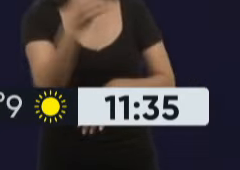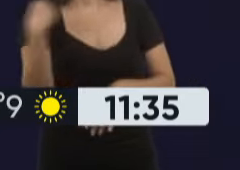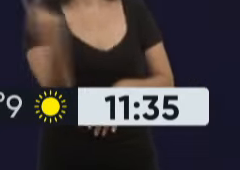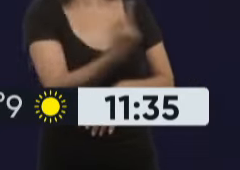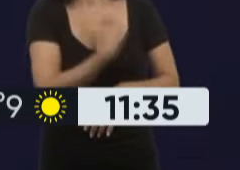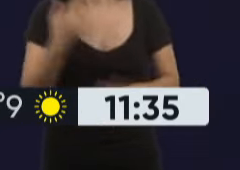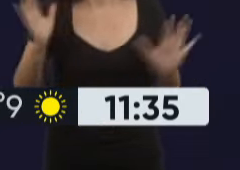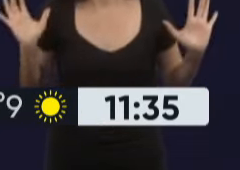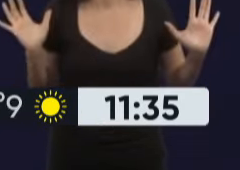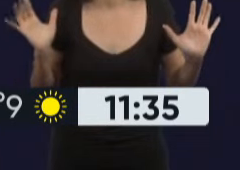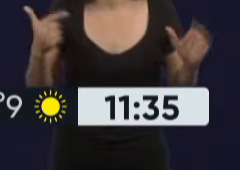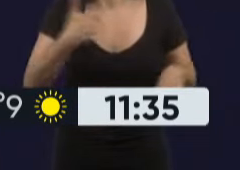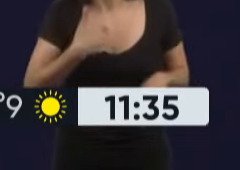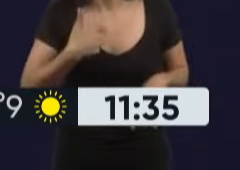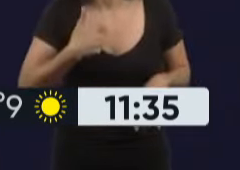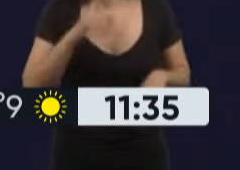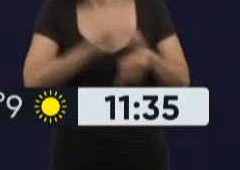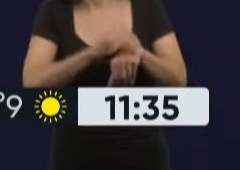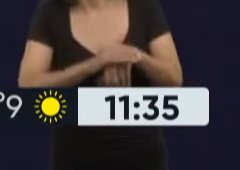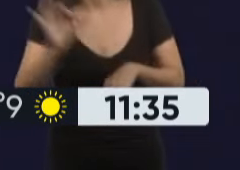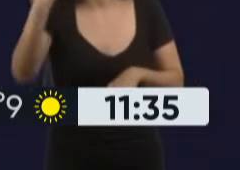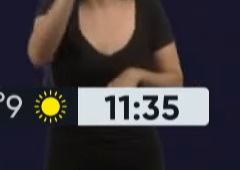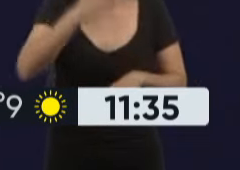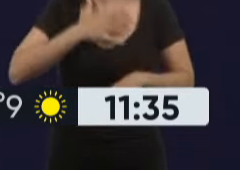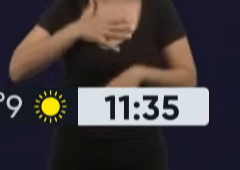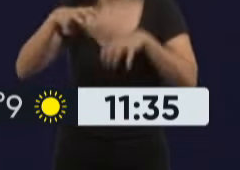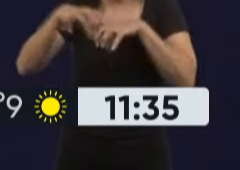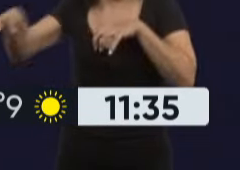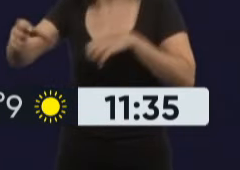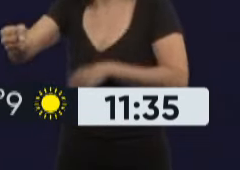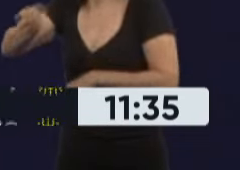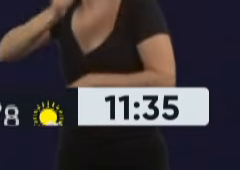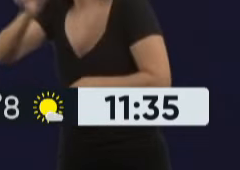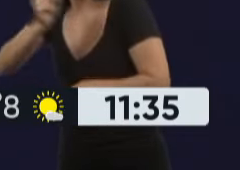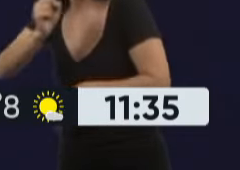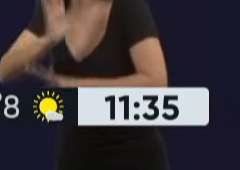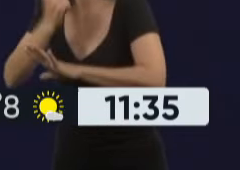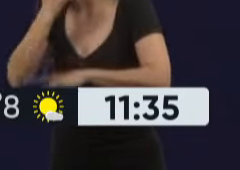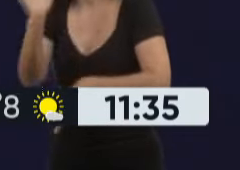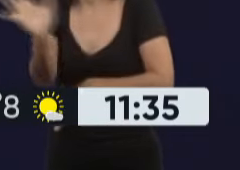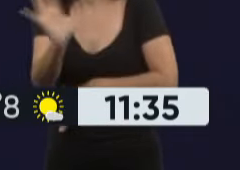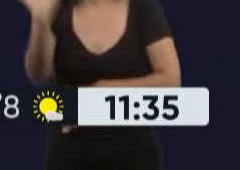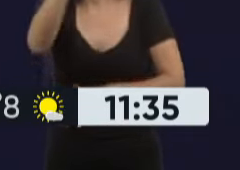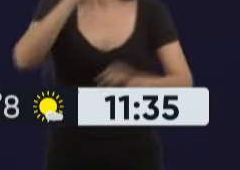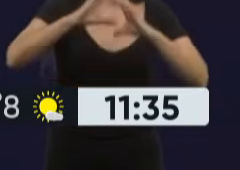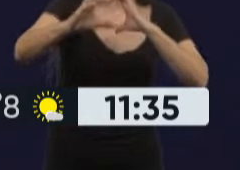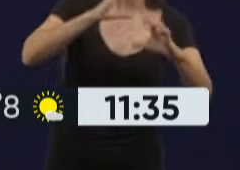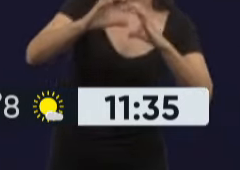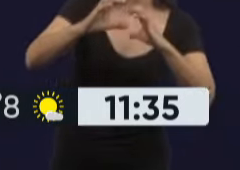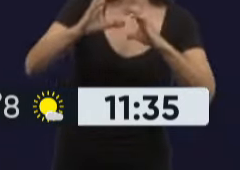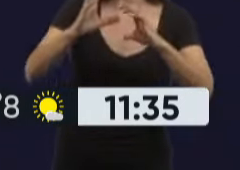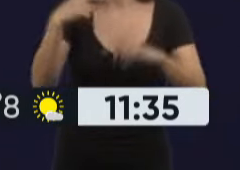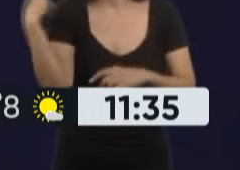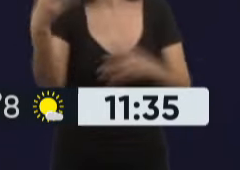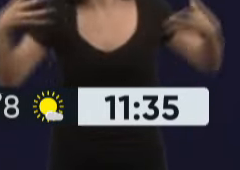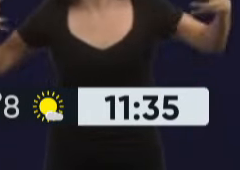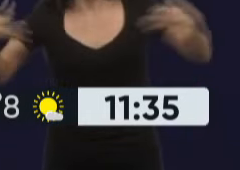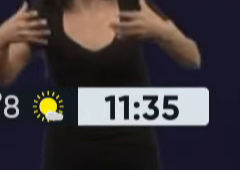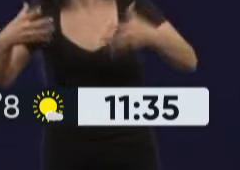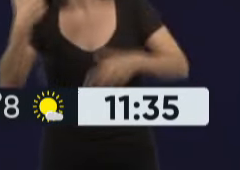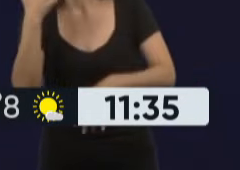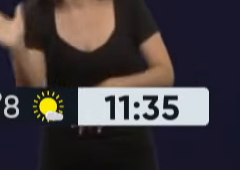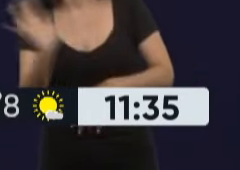con ni conmigo ni con mi área de prensa ni con o de de comunicación o de relación con ustedes eh Y